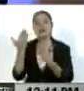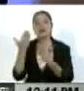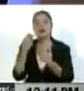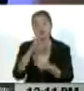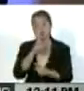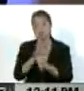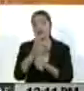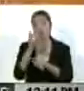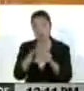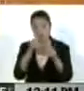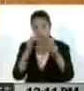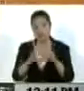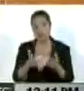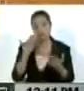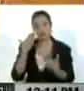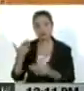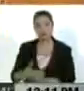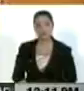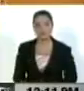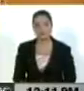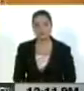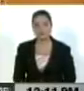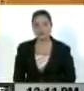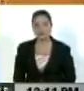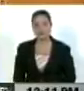ministro Manuel Quevedo. Lo escuchamos, ministro.